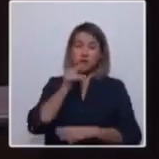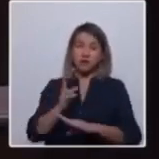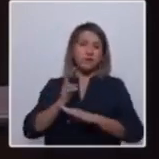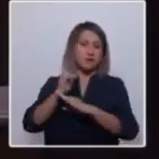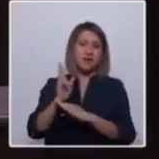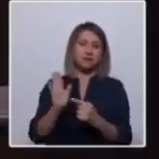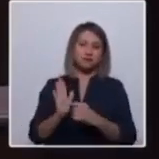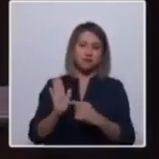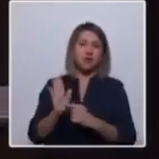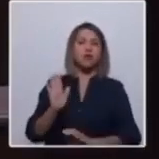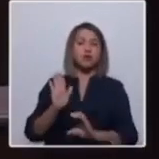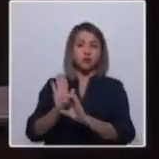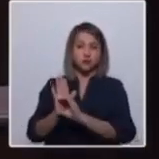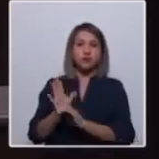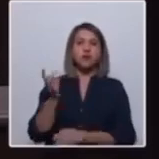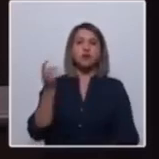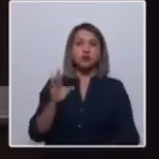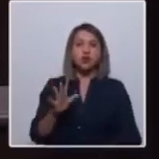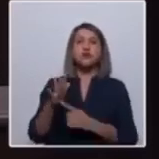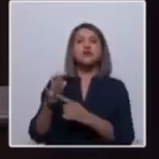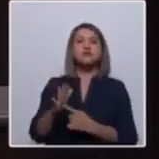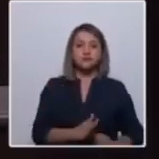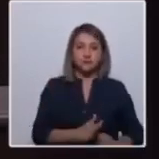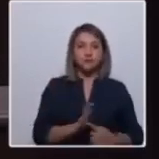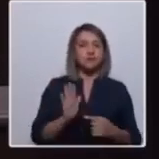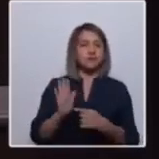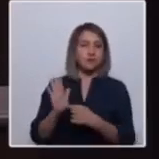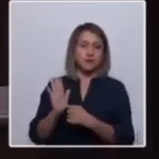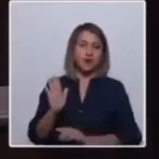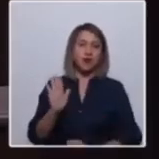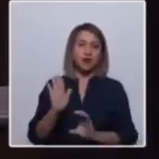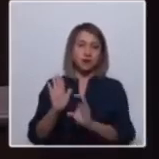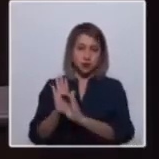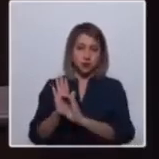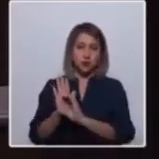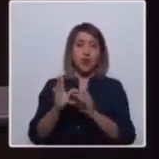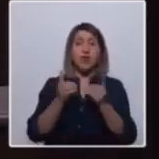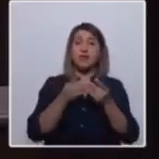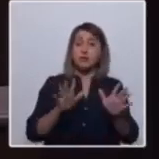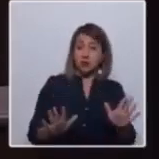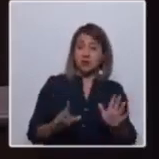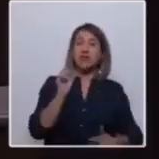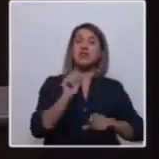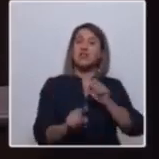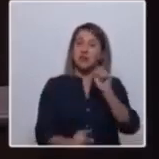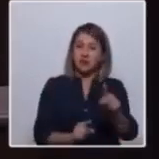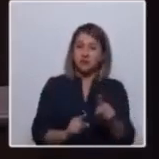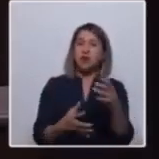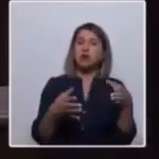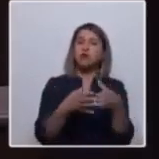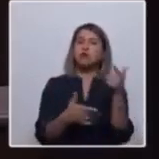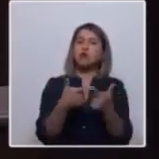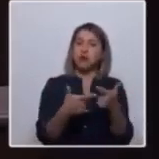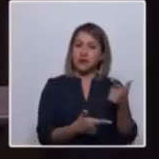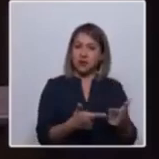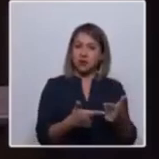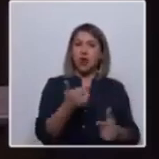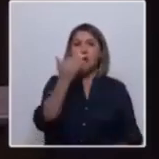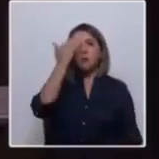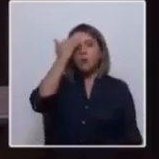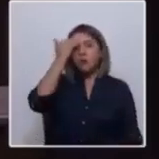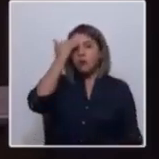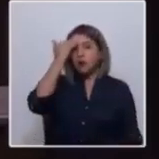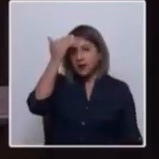ella, sino que son discriminados por ella. La democracia hay que defenderla de los políticos, del populismo y